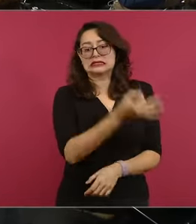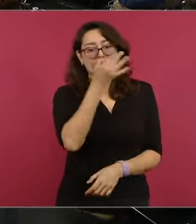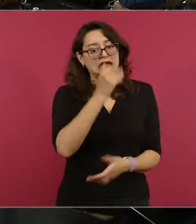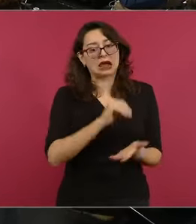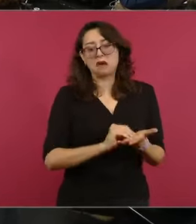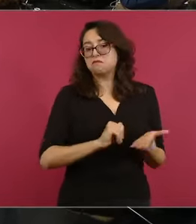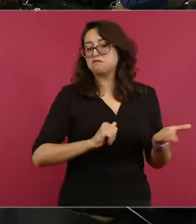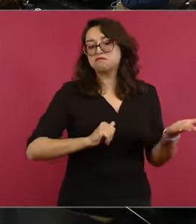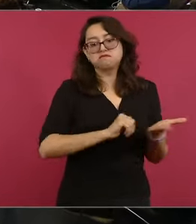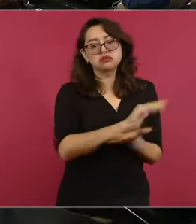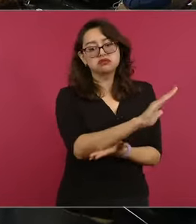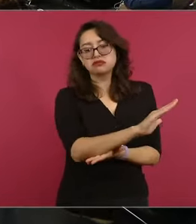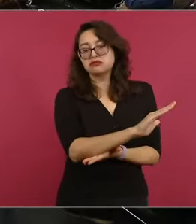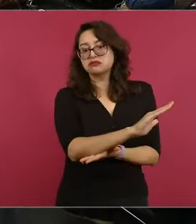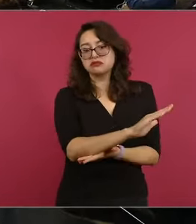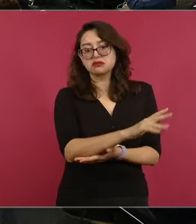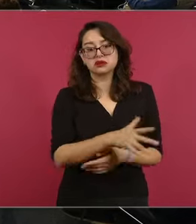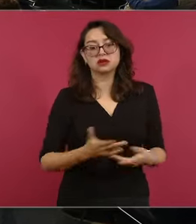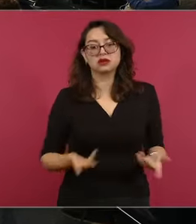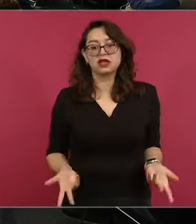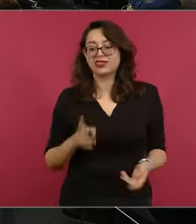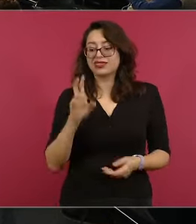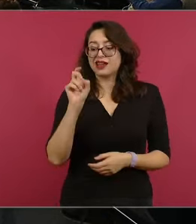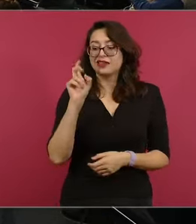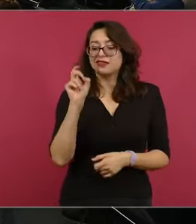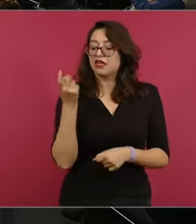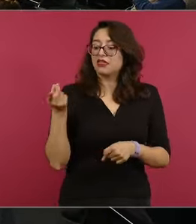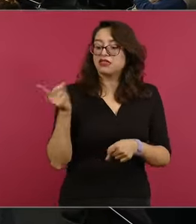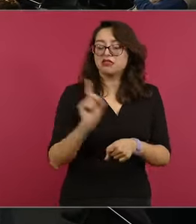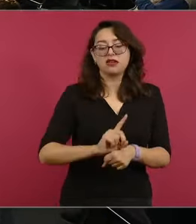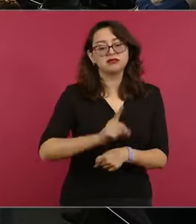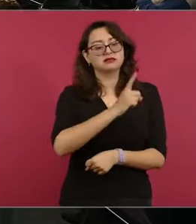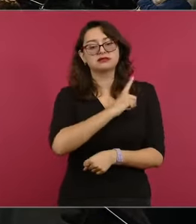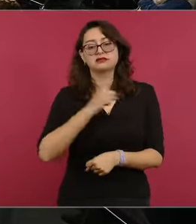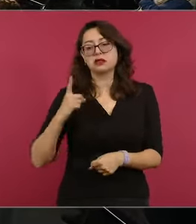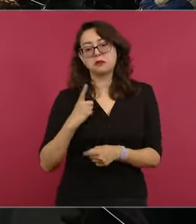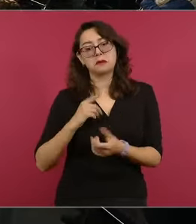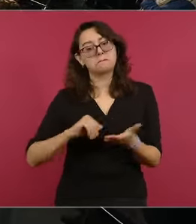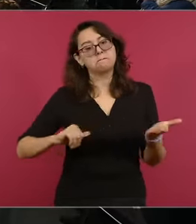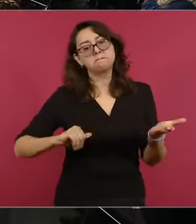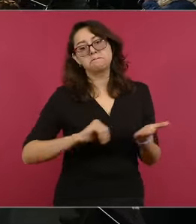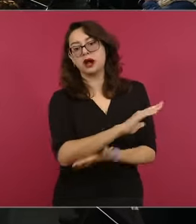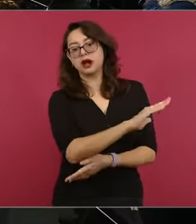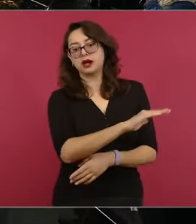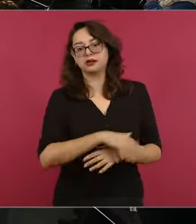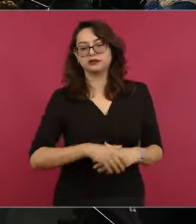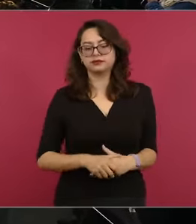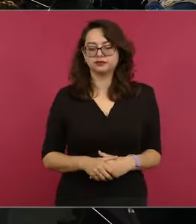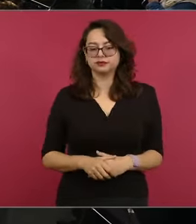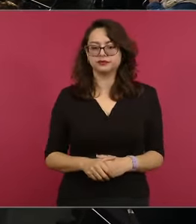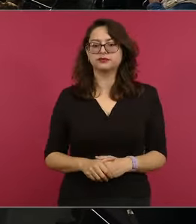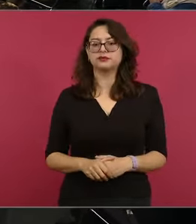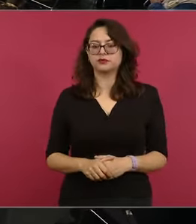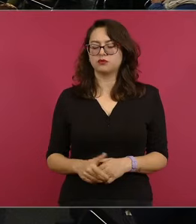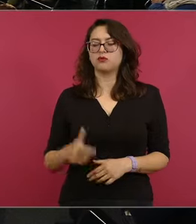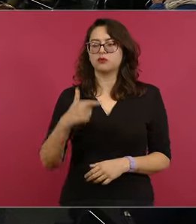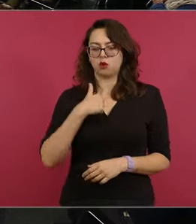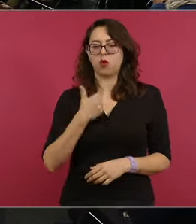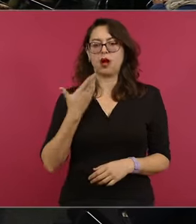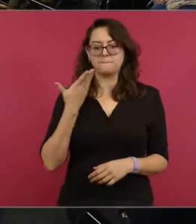días. Un día más es un día menos. Les dieron 30 días para desalojar. Bueno, le vamos a pedir a la